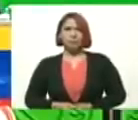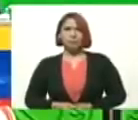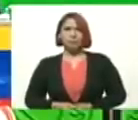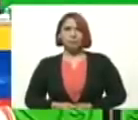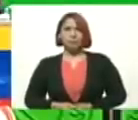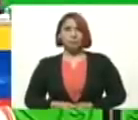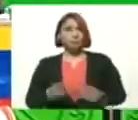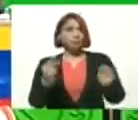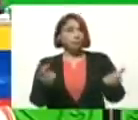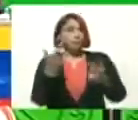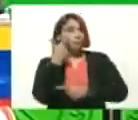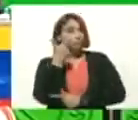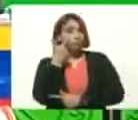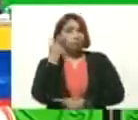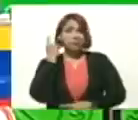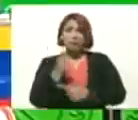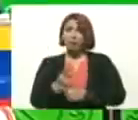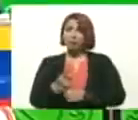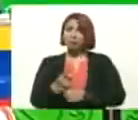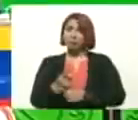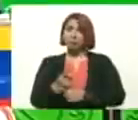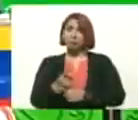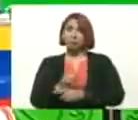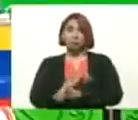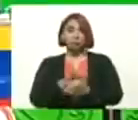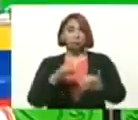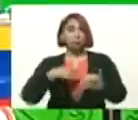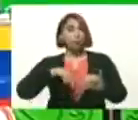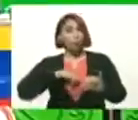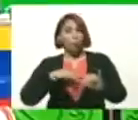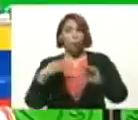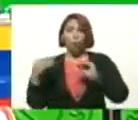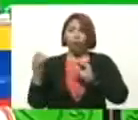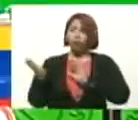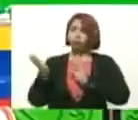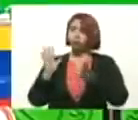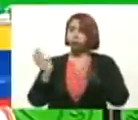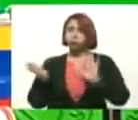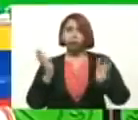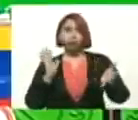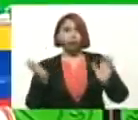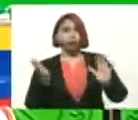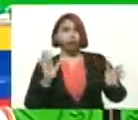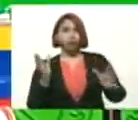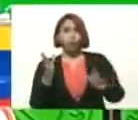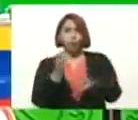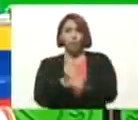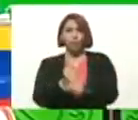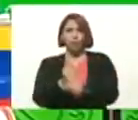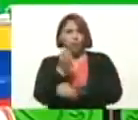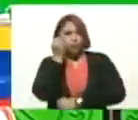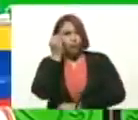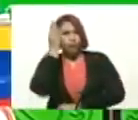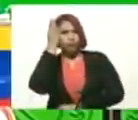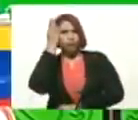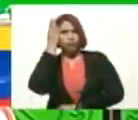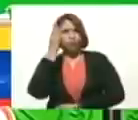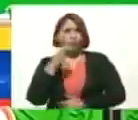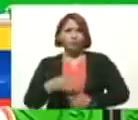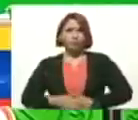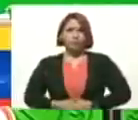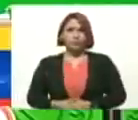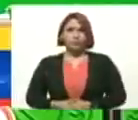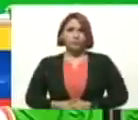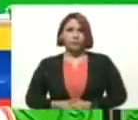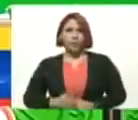Mosca todo el mundo, pues. Ya lo hemos hablado y confío plenamente en la capacidad